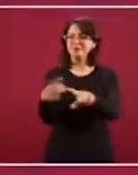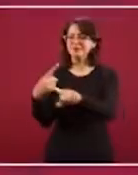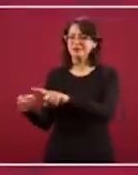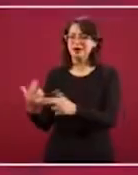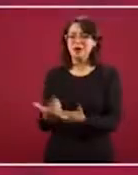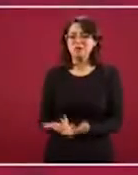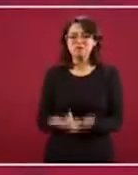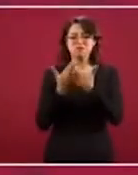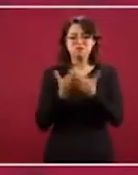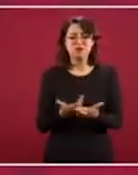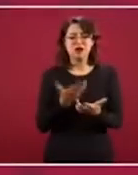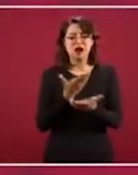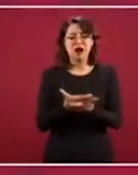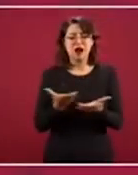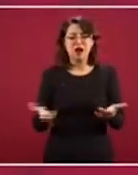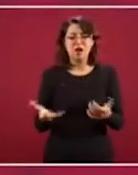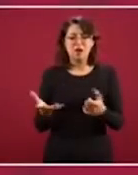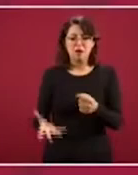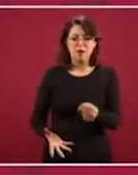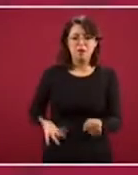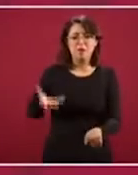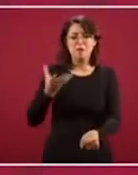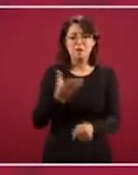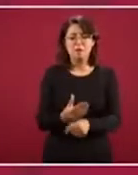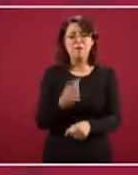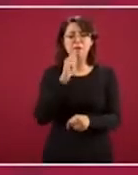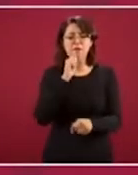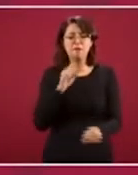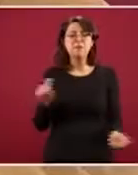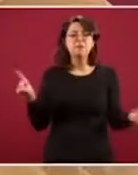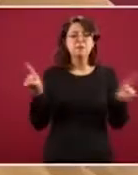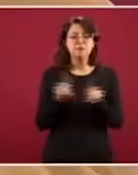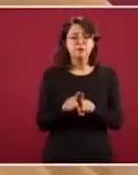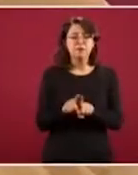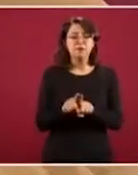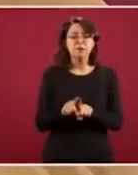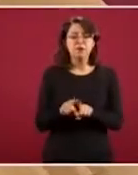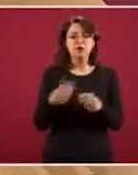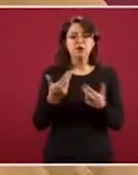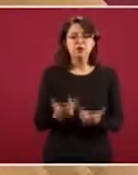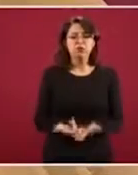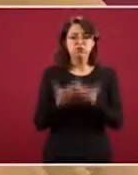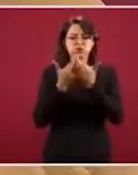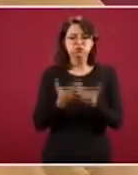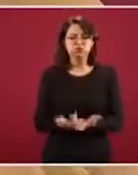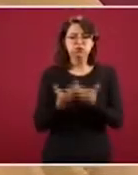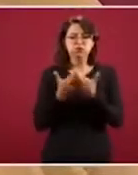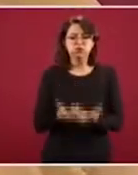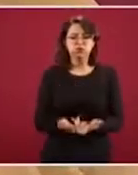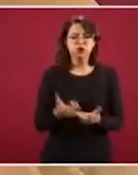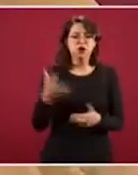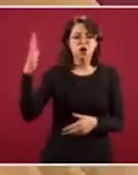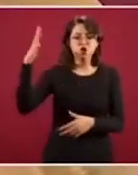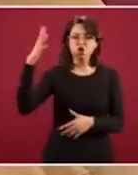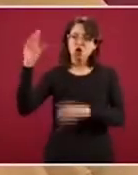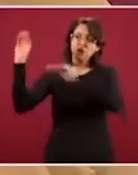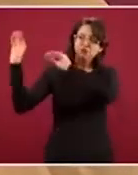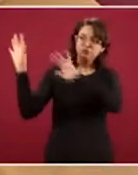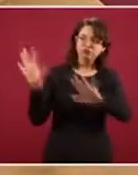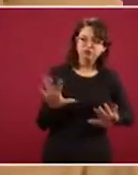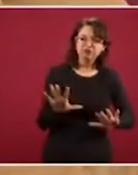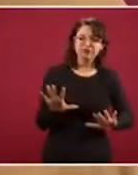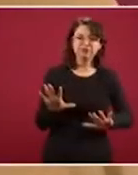se le va a sumar algo más somos también uno de los países más ricos en radiación solar